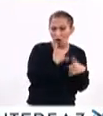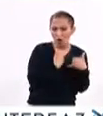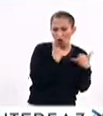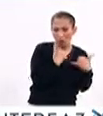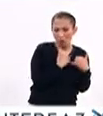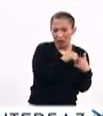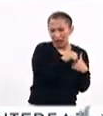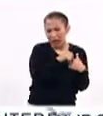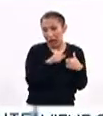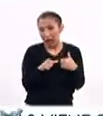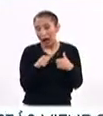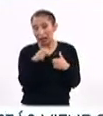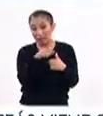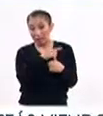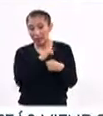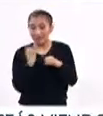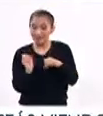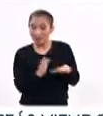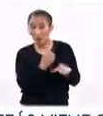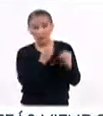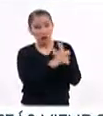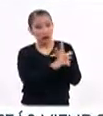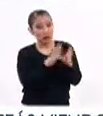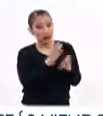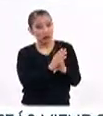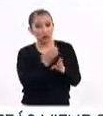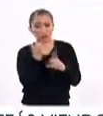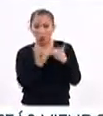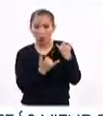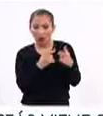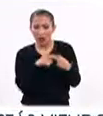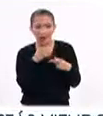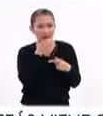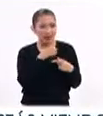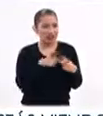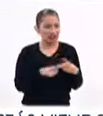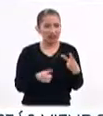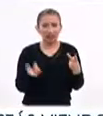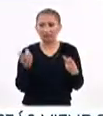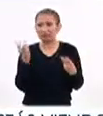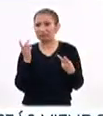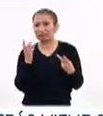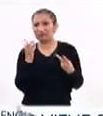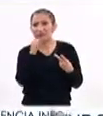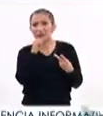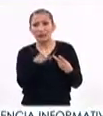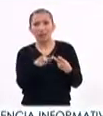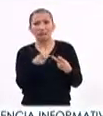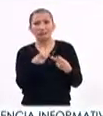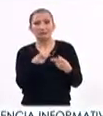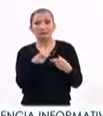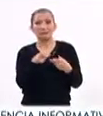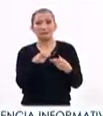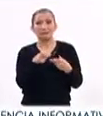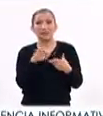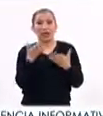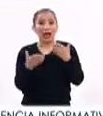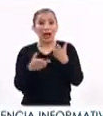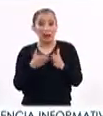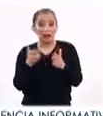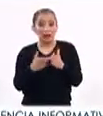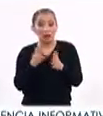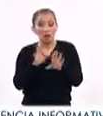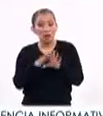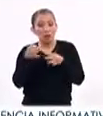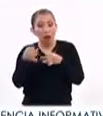temprana y que se tienen que dejar al lado muchas otras cosas, juegos, fiestas, incluso hasta en algunas ocasiones